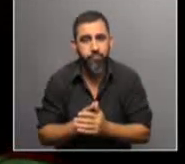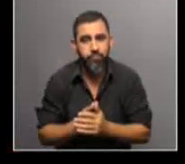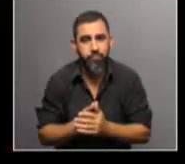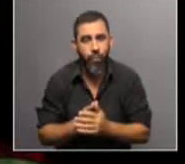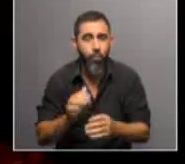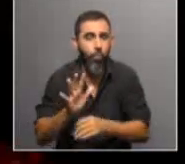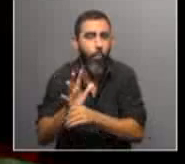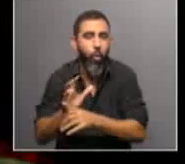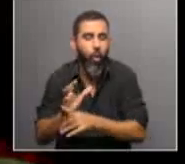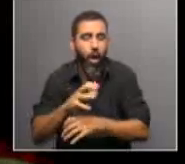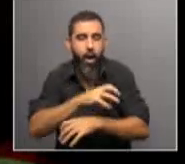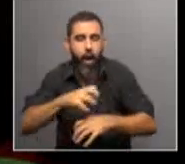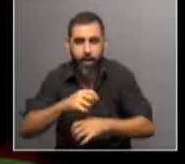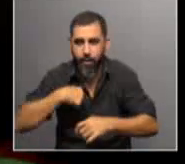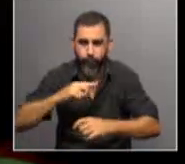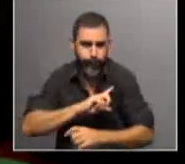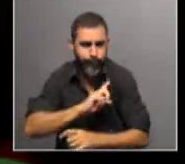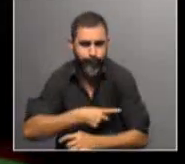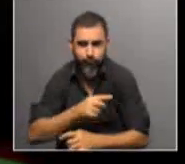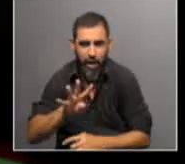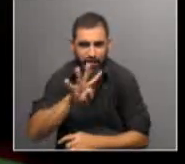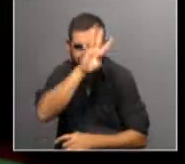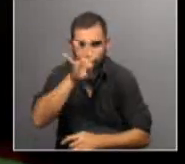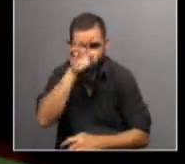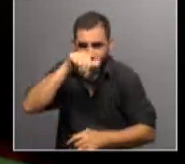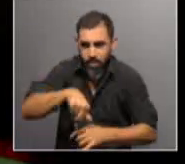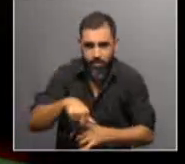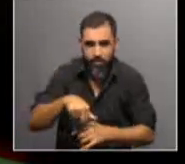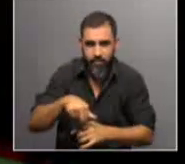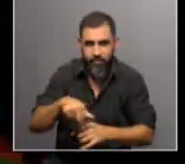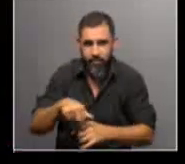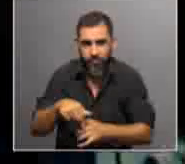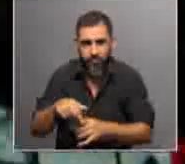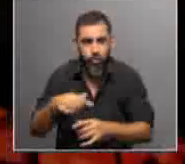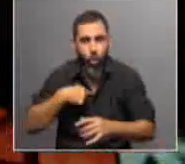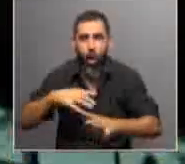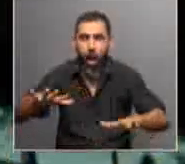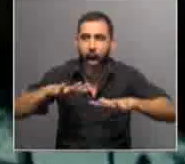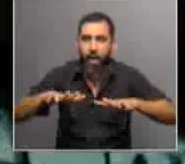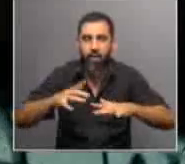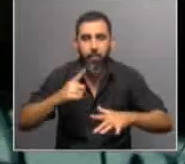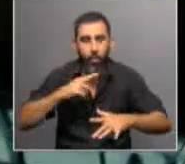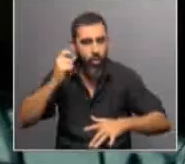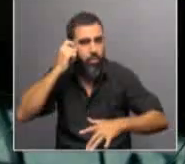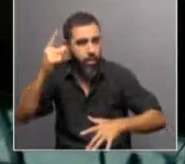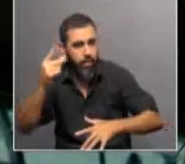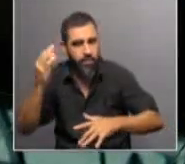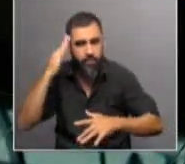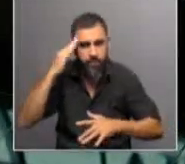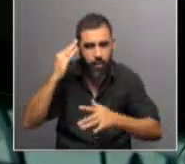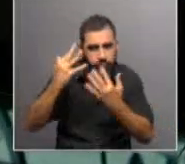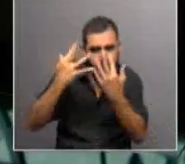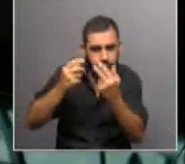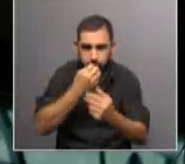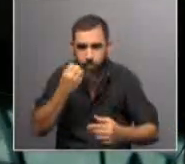charrúa. Sí. Acá juega con ese, ¿entendés? Ese ingeniero pasillo no es uno más atlético, pero son muy inteligentes, sabe mucho de básquet